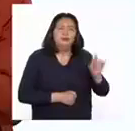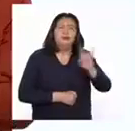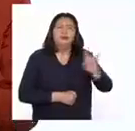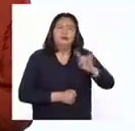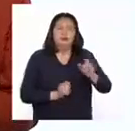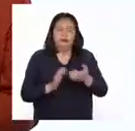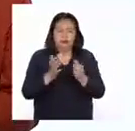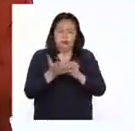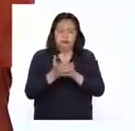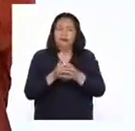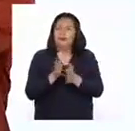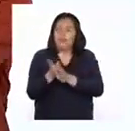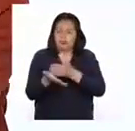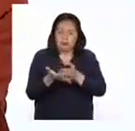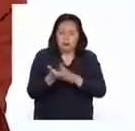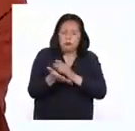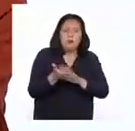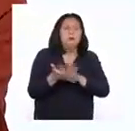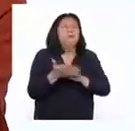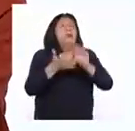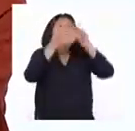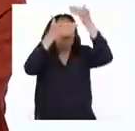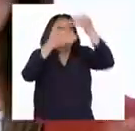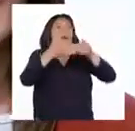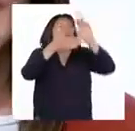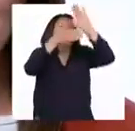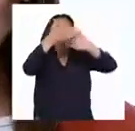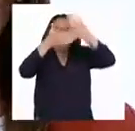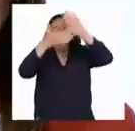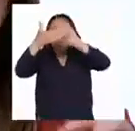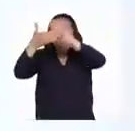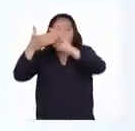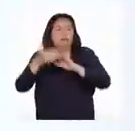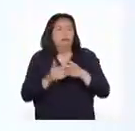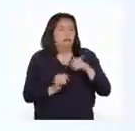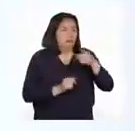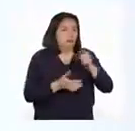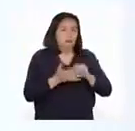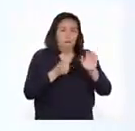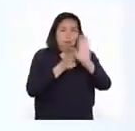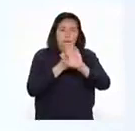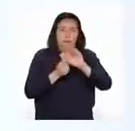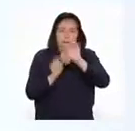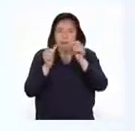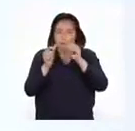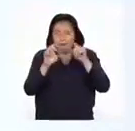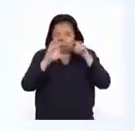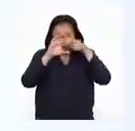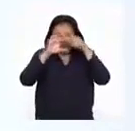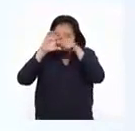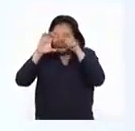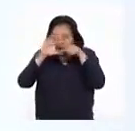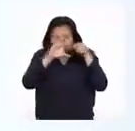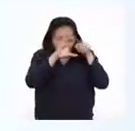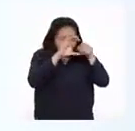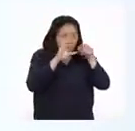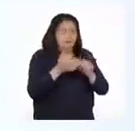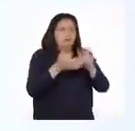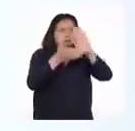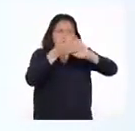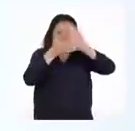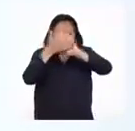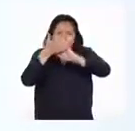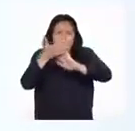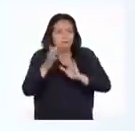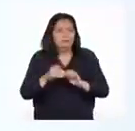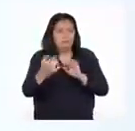una mezcla de cola con yeso para las paredes. De esta forma, logró tapar todos los huequitos por donde se colaba el